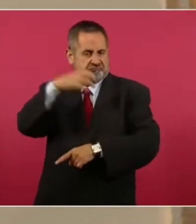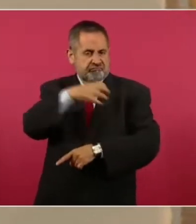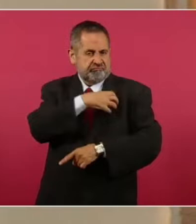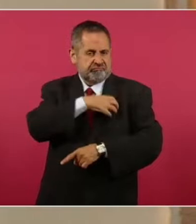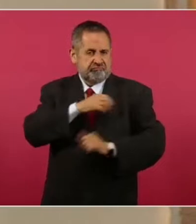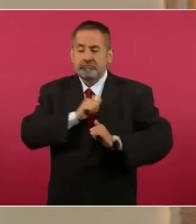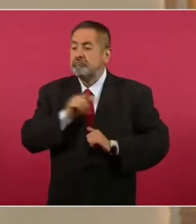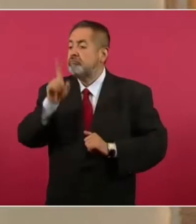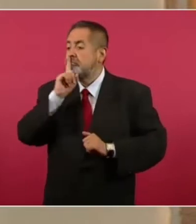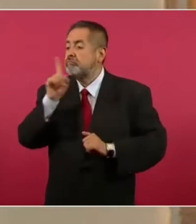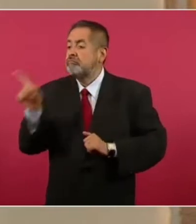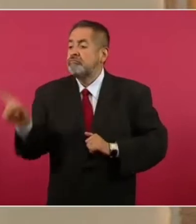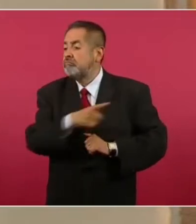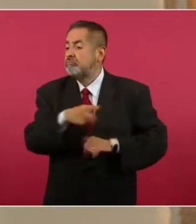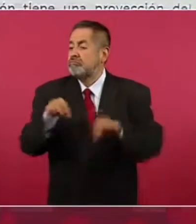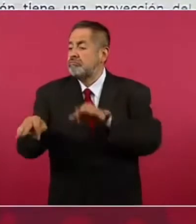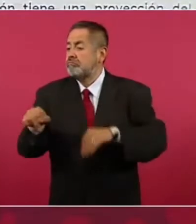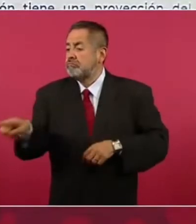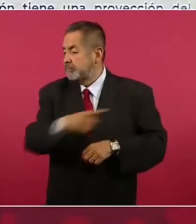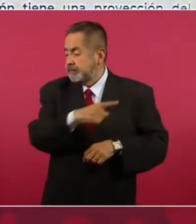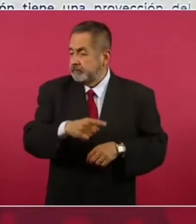que ellos hicieran su trabajo